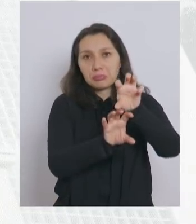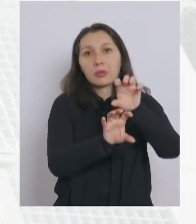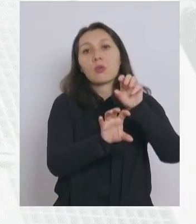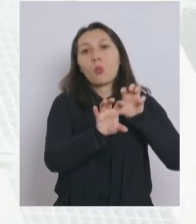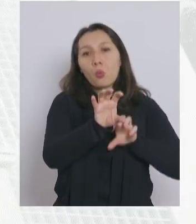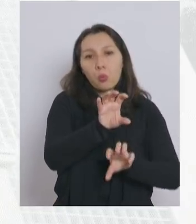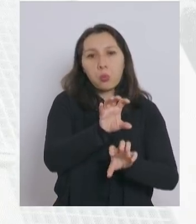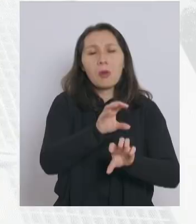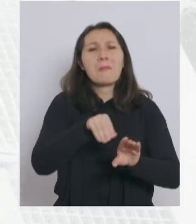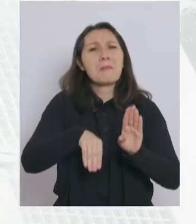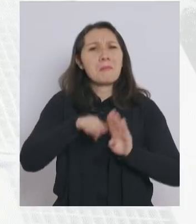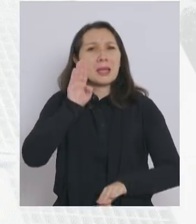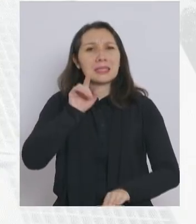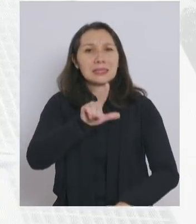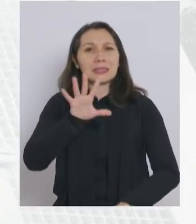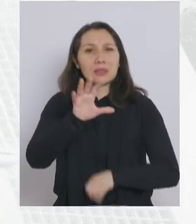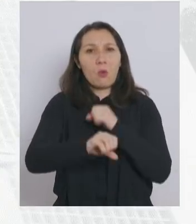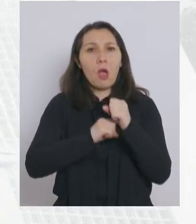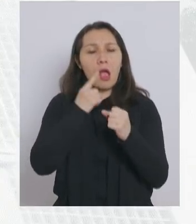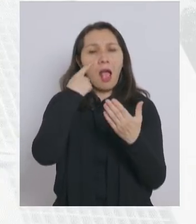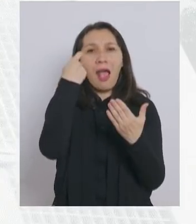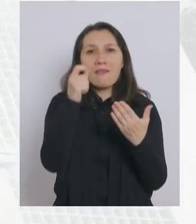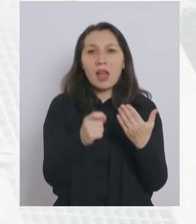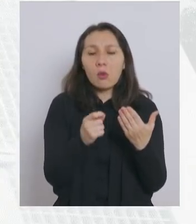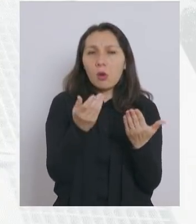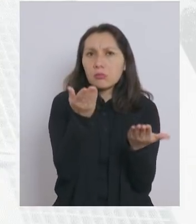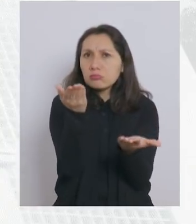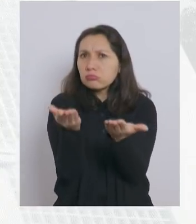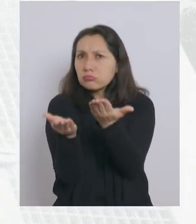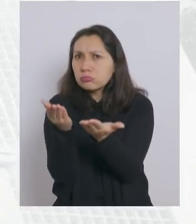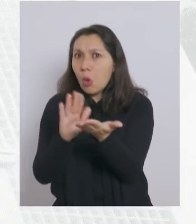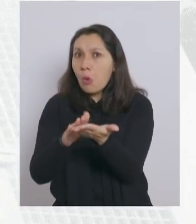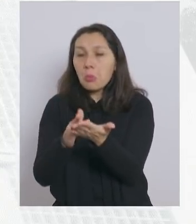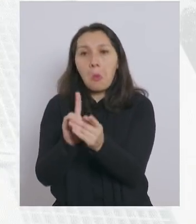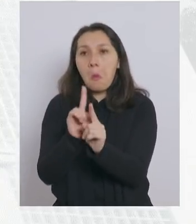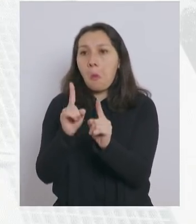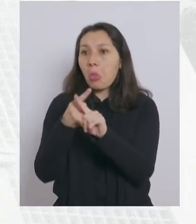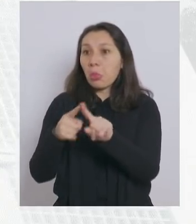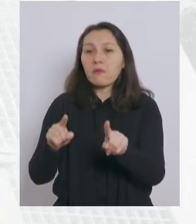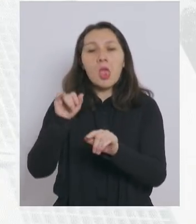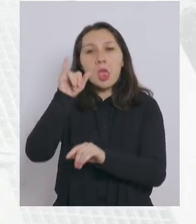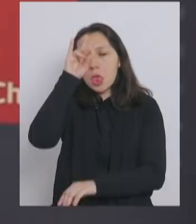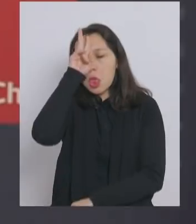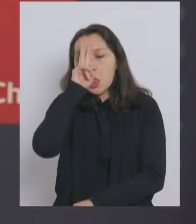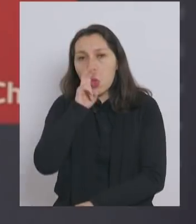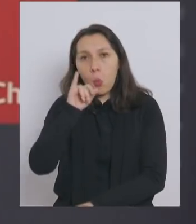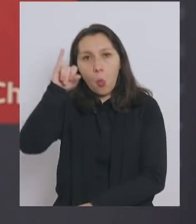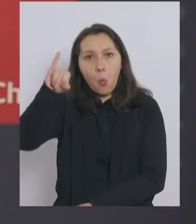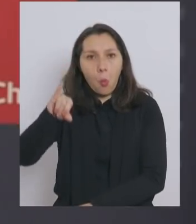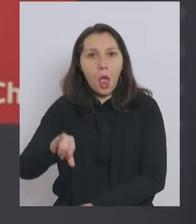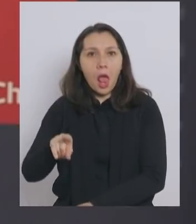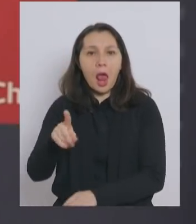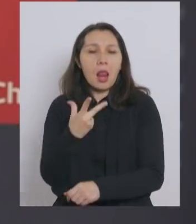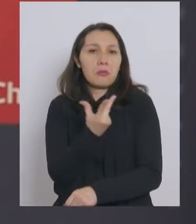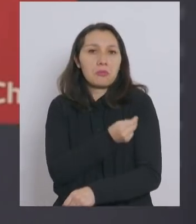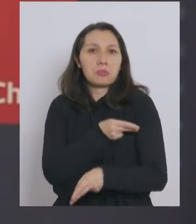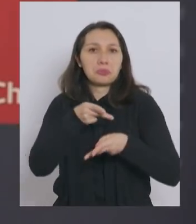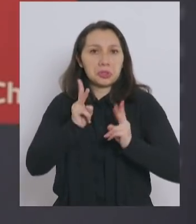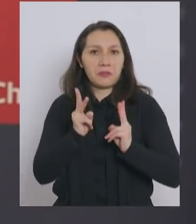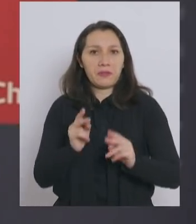en adultos mayores de 75 años. Y la eficacia de la vacuna no varió en todos estos grupos etarios.